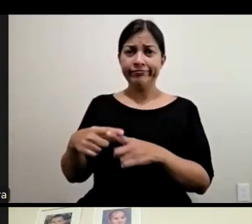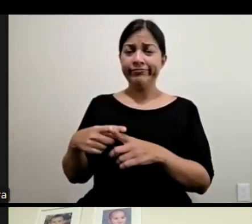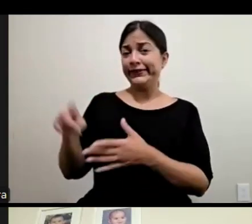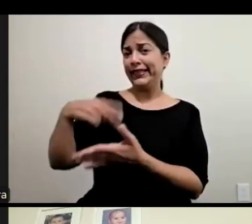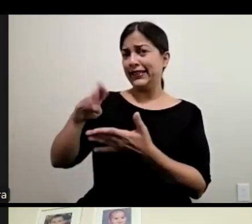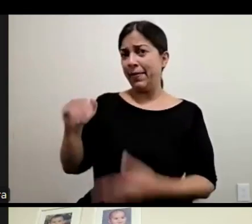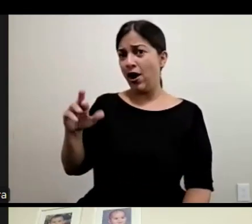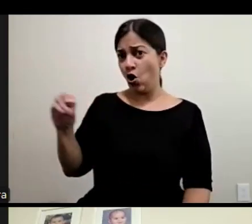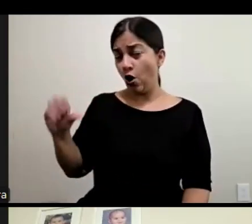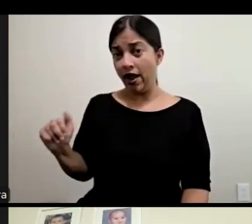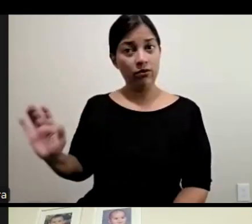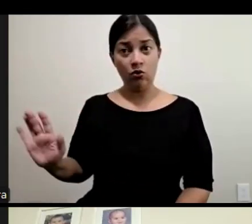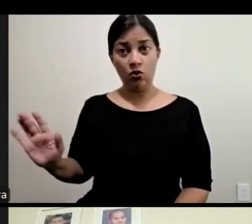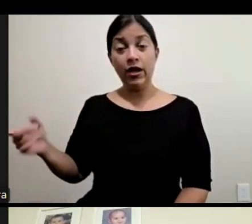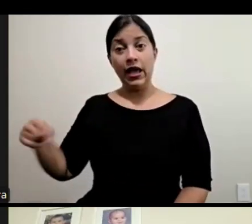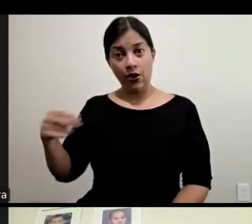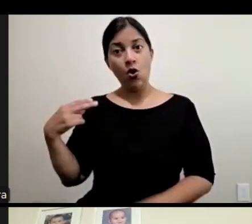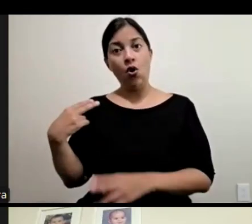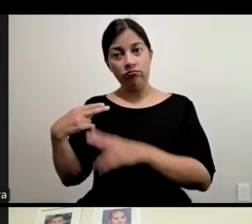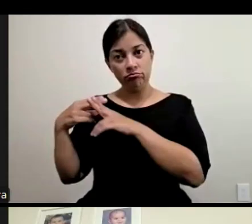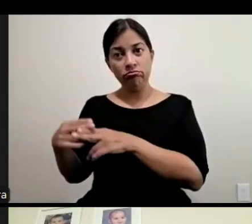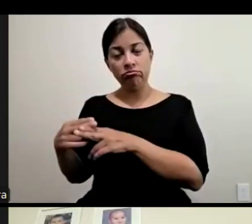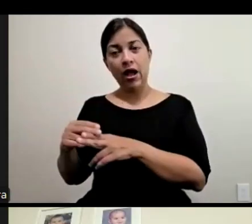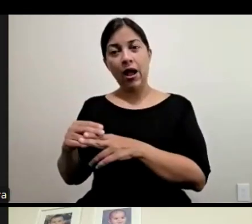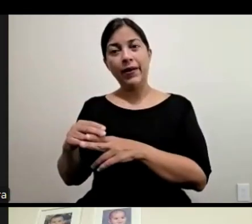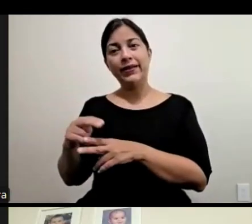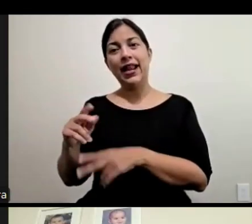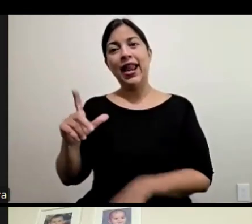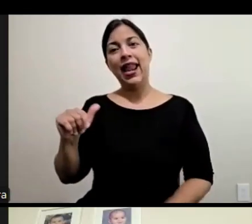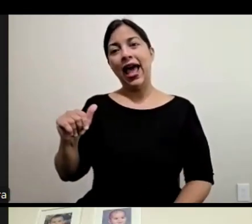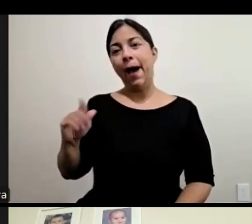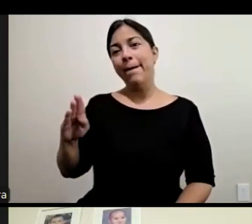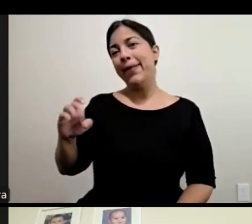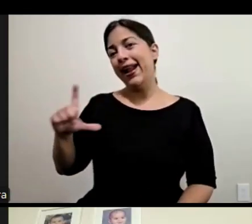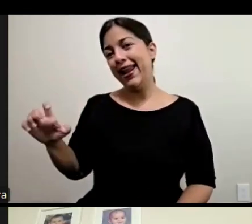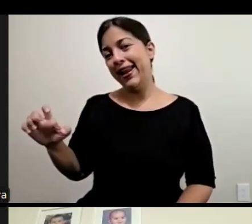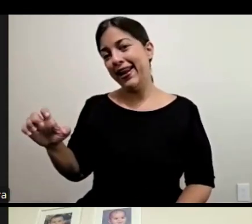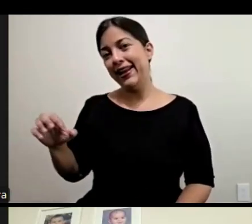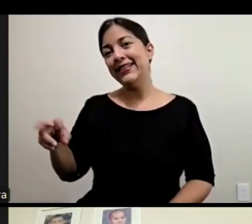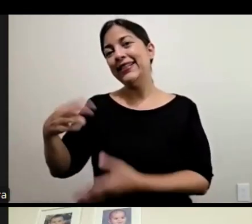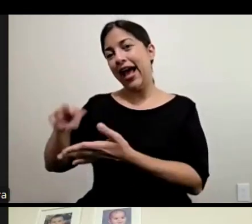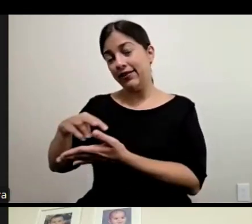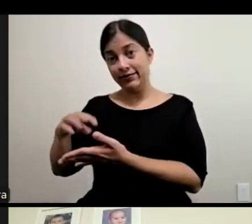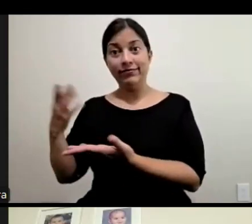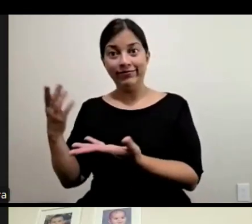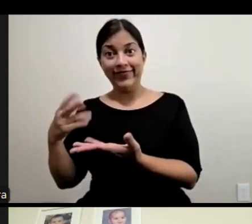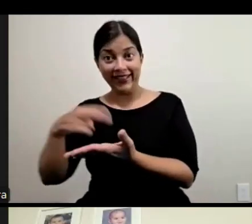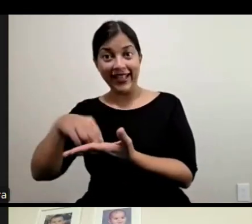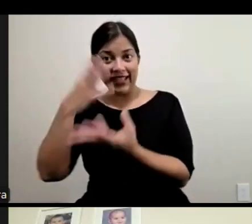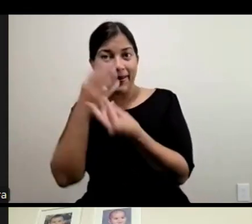belle danse. Exacto. Que es la bella danza. ¿Sabe? Que ya hasta en el nombre